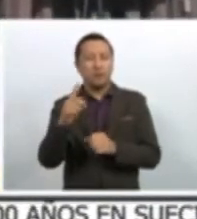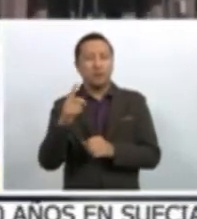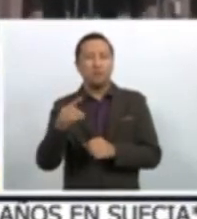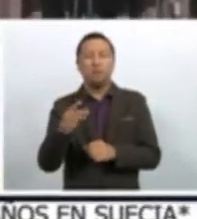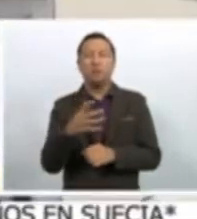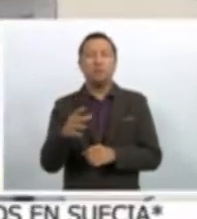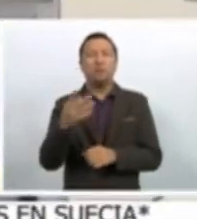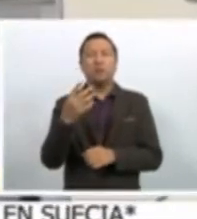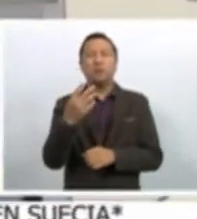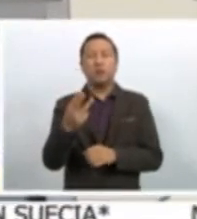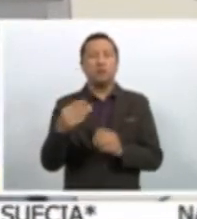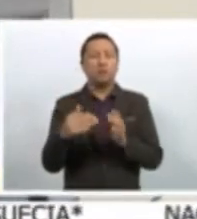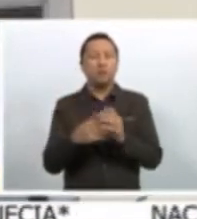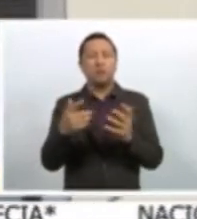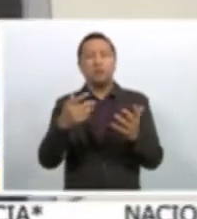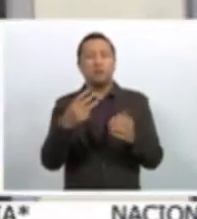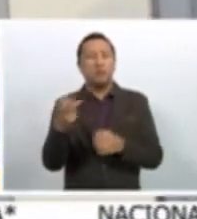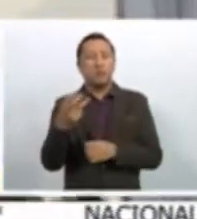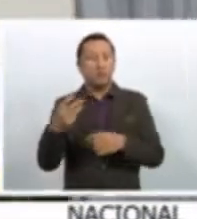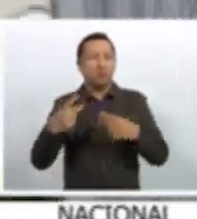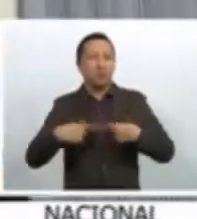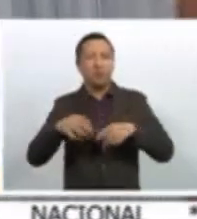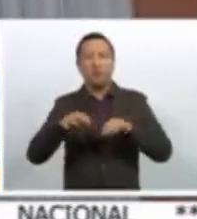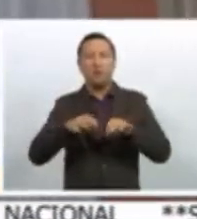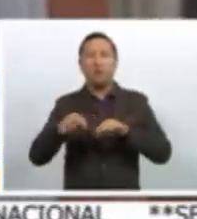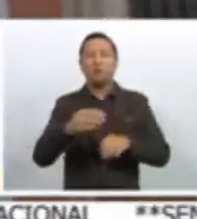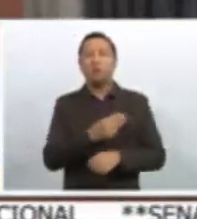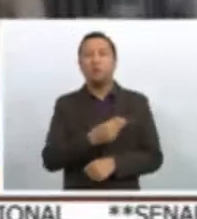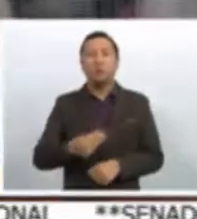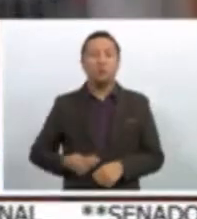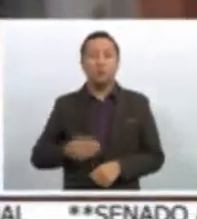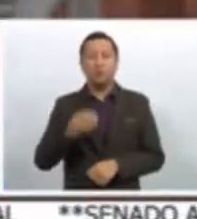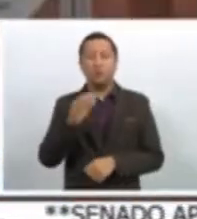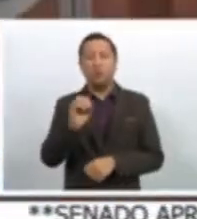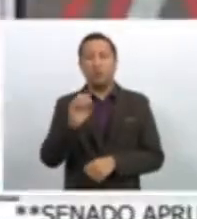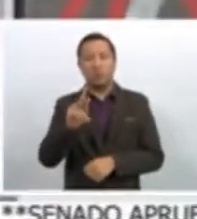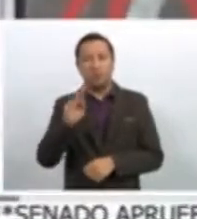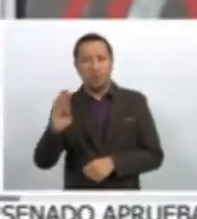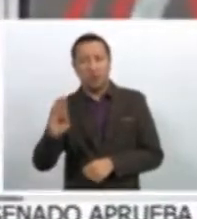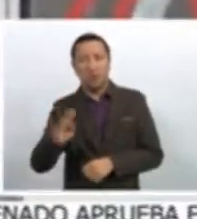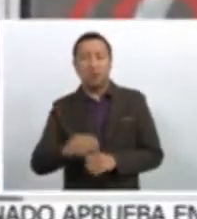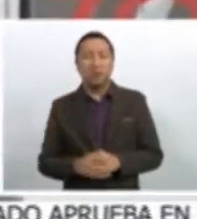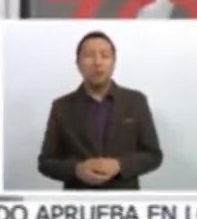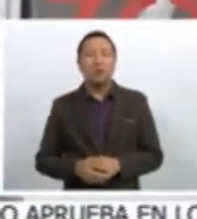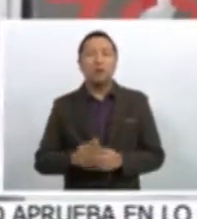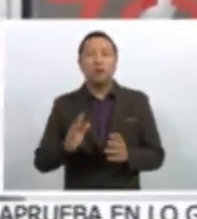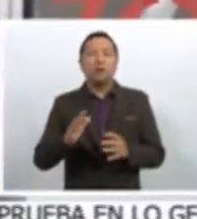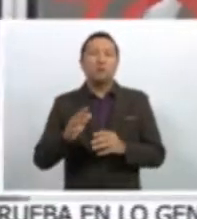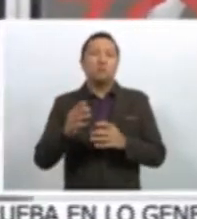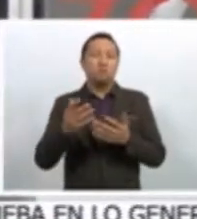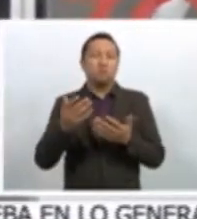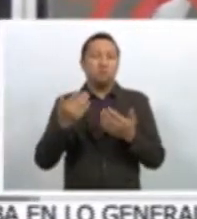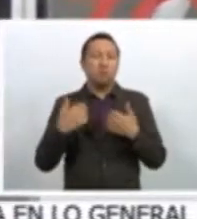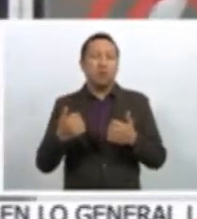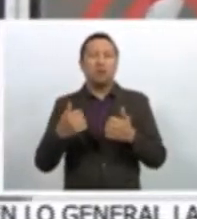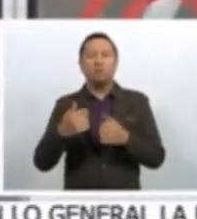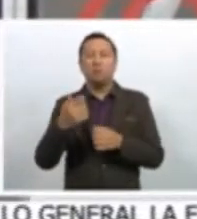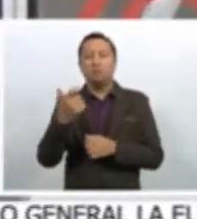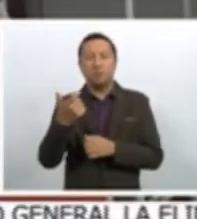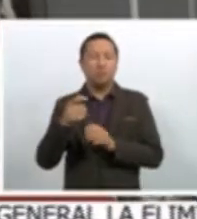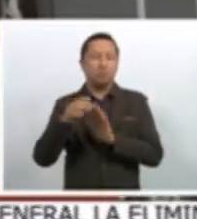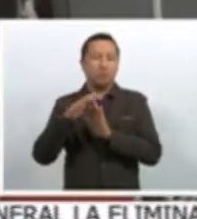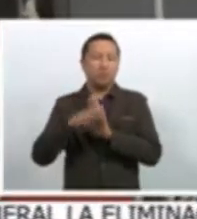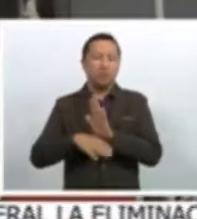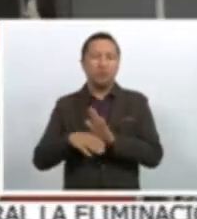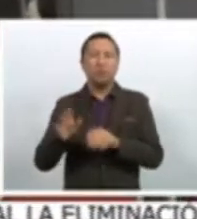2.300 trabajadores del municipio de Otompe Blanco está garantizado a pesar de la caída en la recaudación del impuesto predial por la crisis